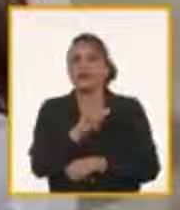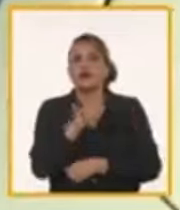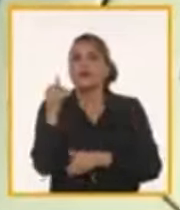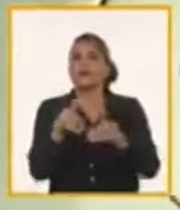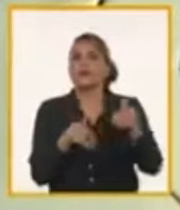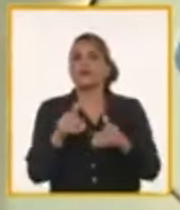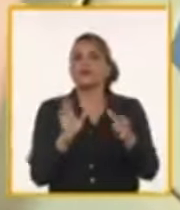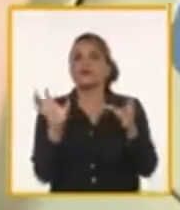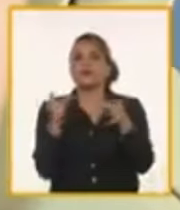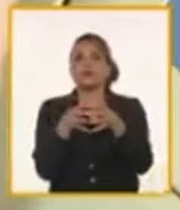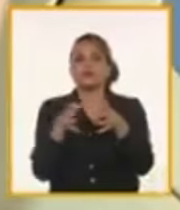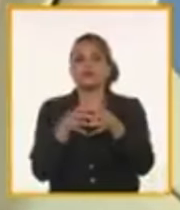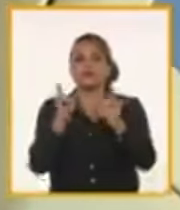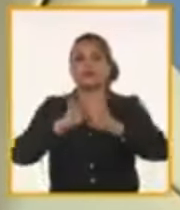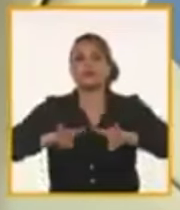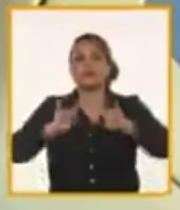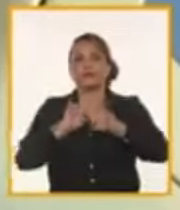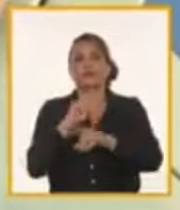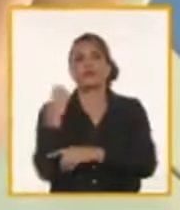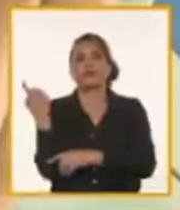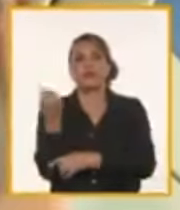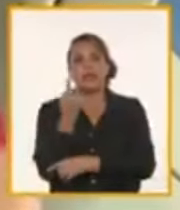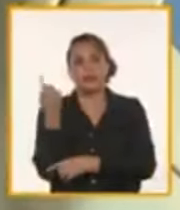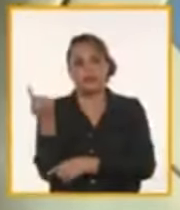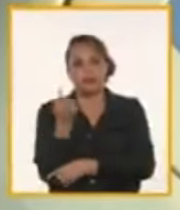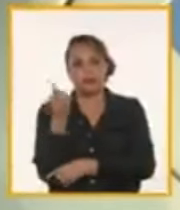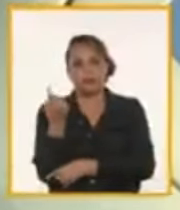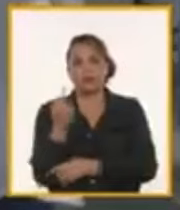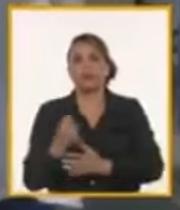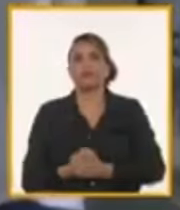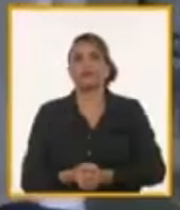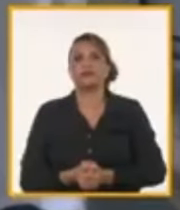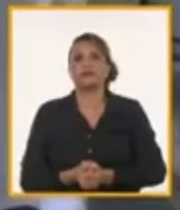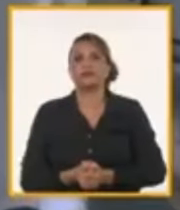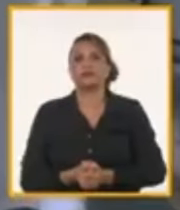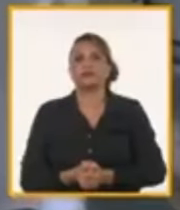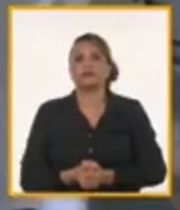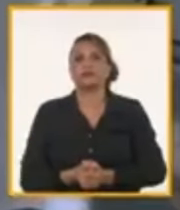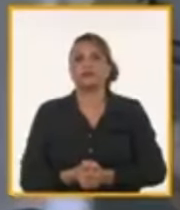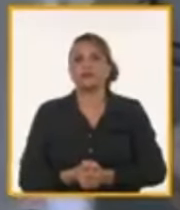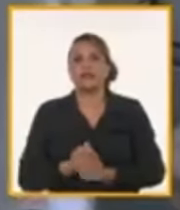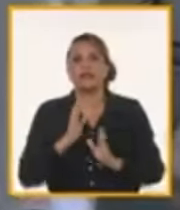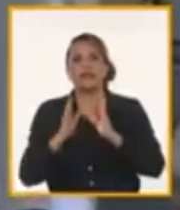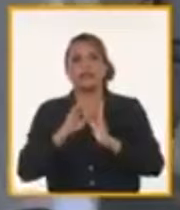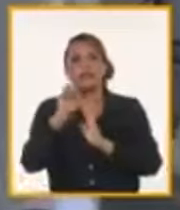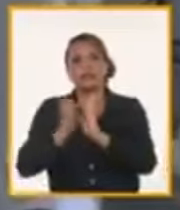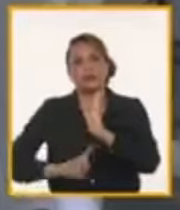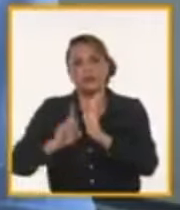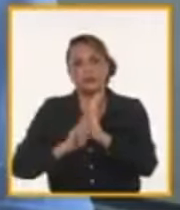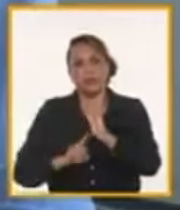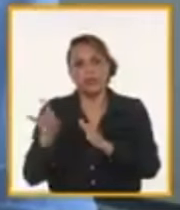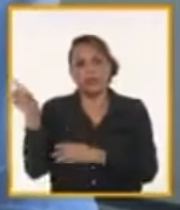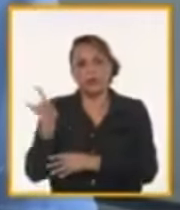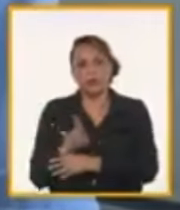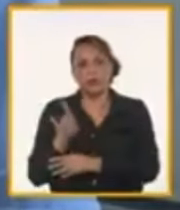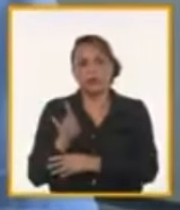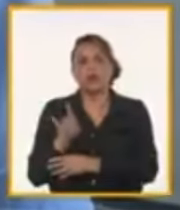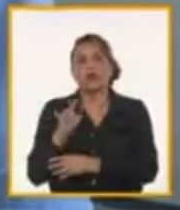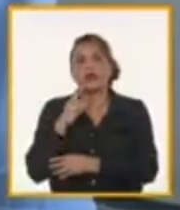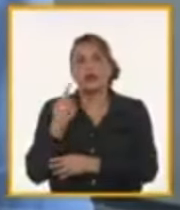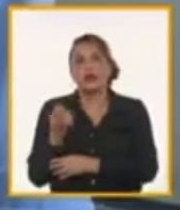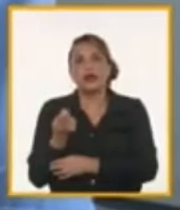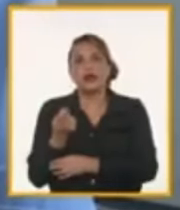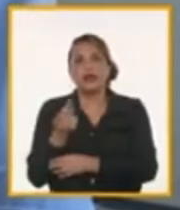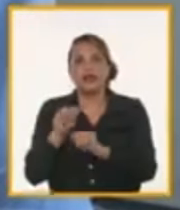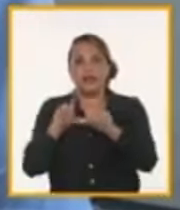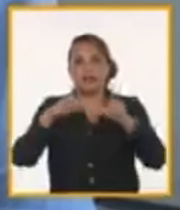grupo Nacional de universidades eh para la Fuente renovables de energía y la eficiencia energética eh desde